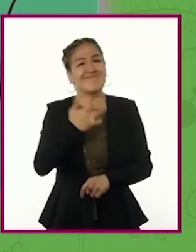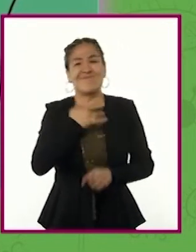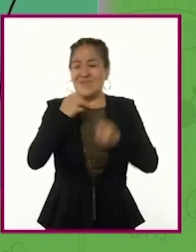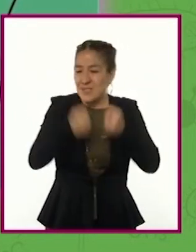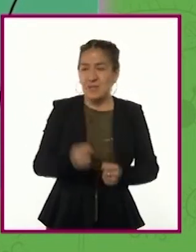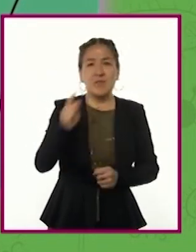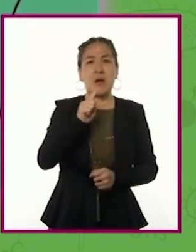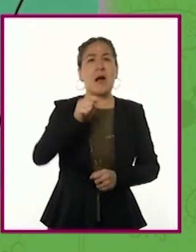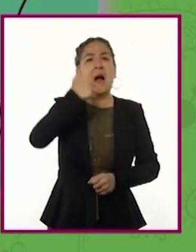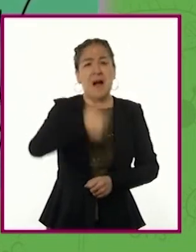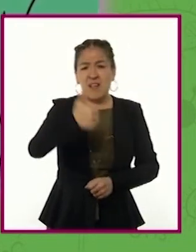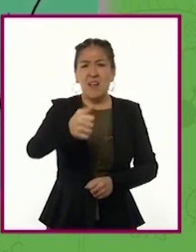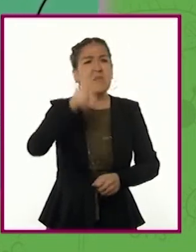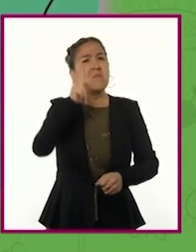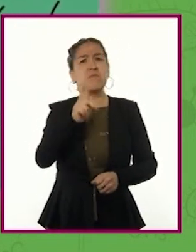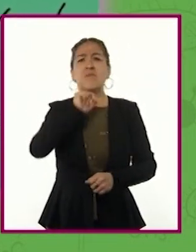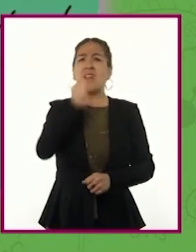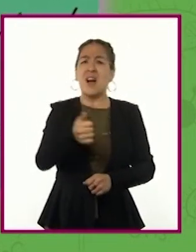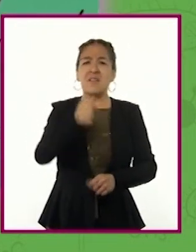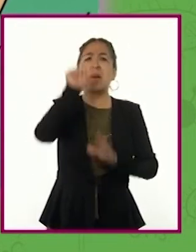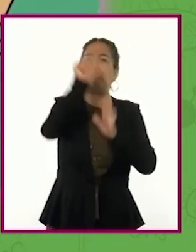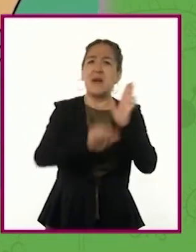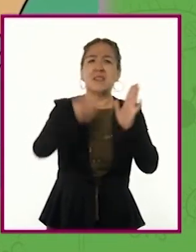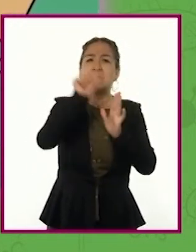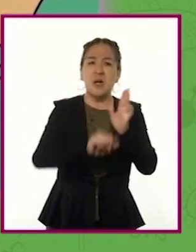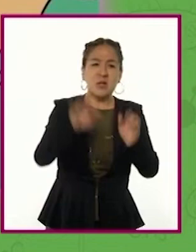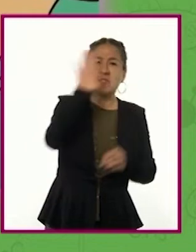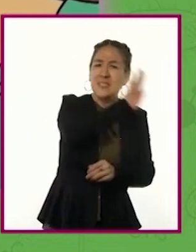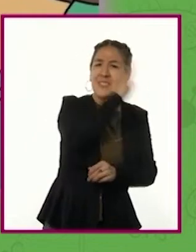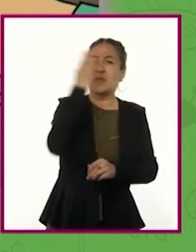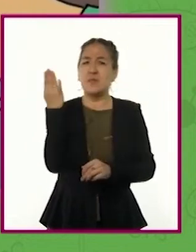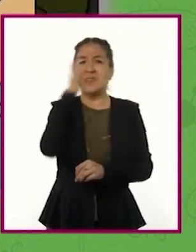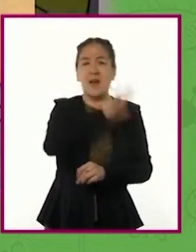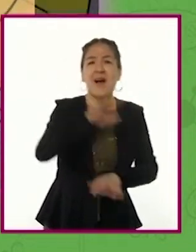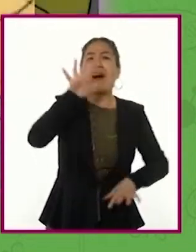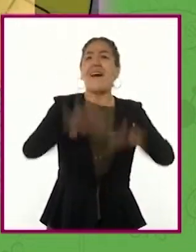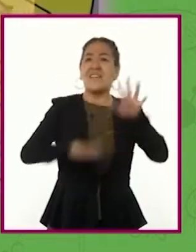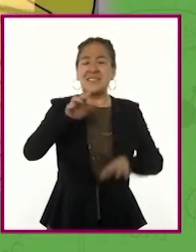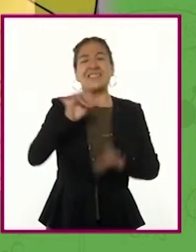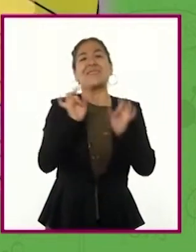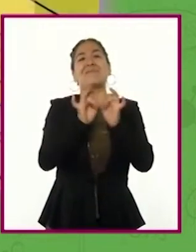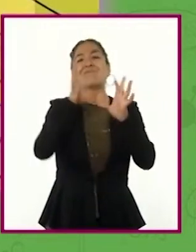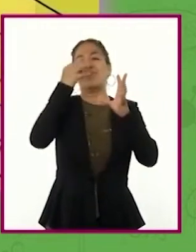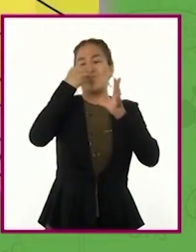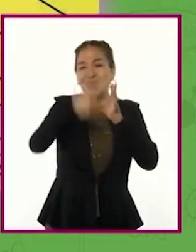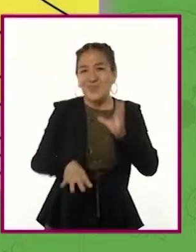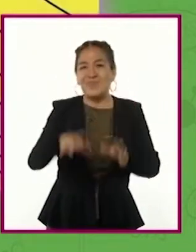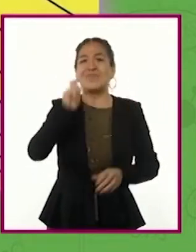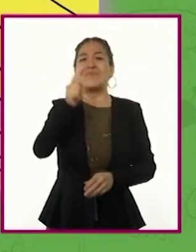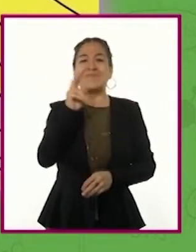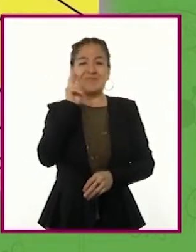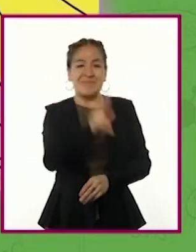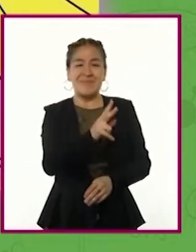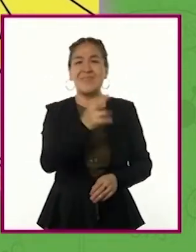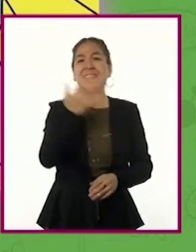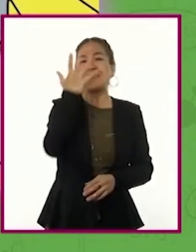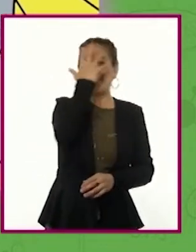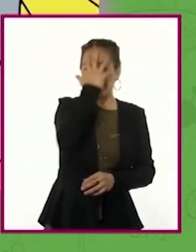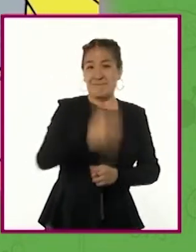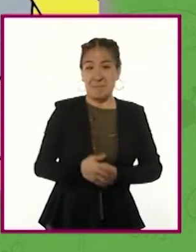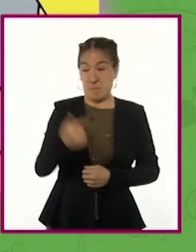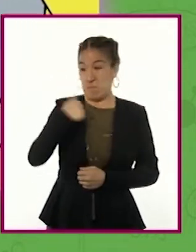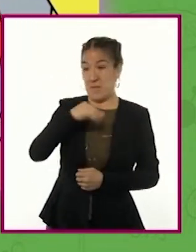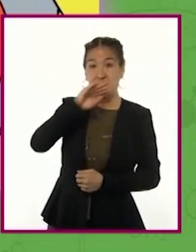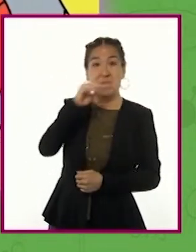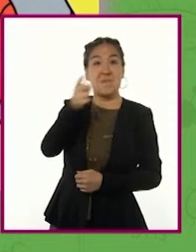me baja cada mes, varía constantemente y en ocasiones he tenido ciertos accidentes. Además, mi mamá me comentó